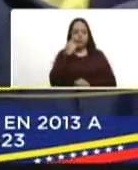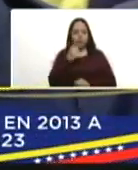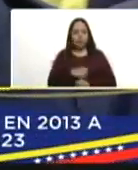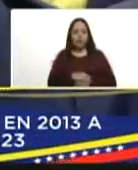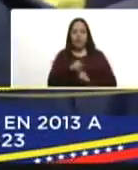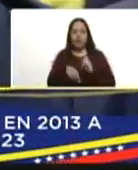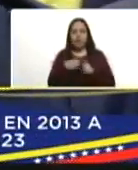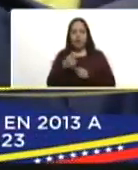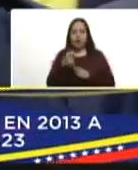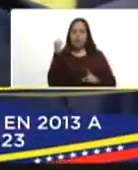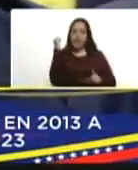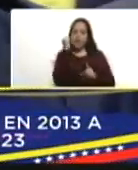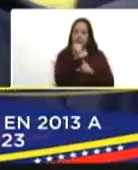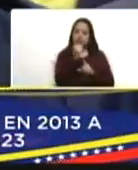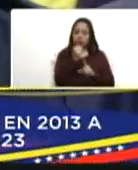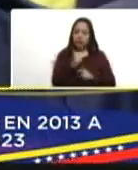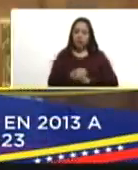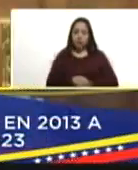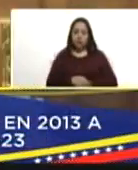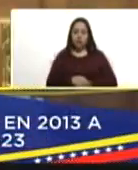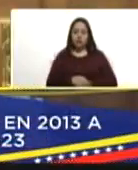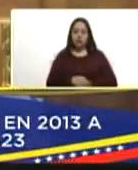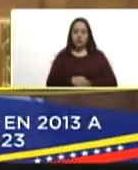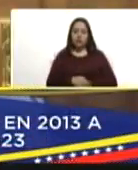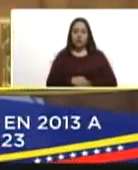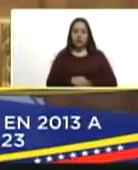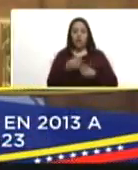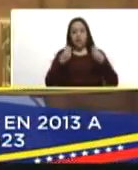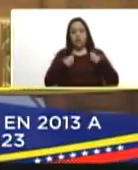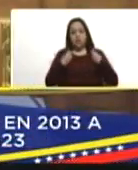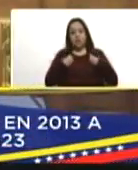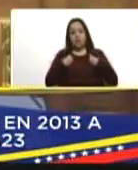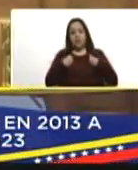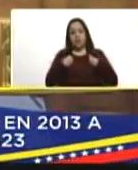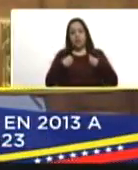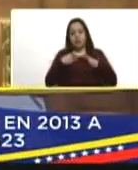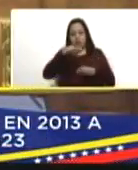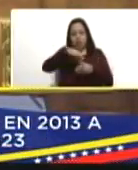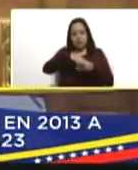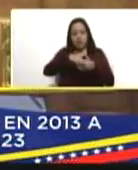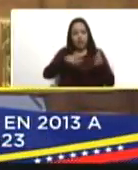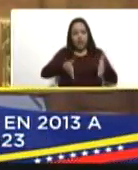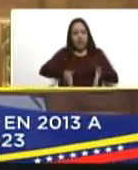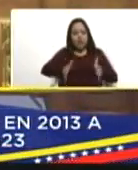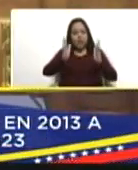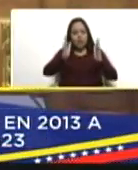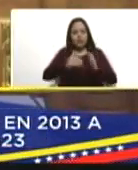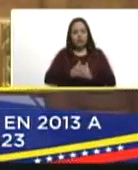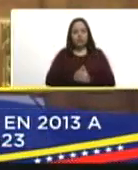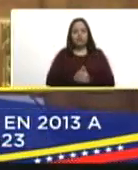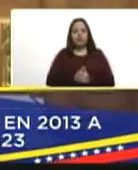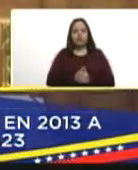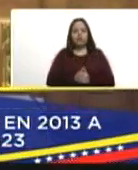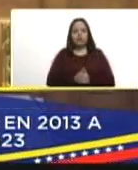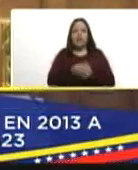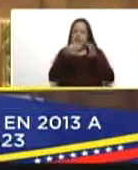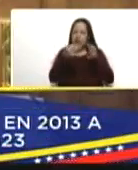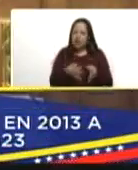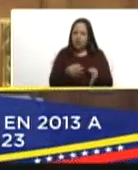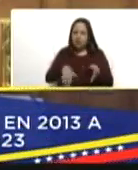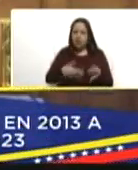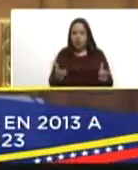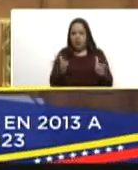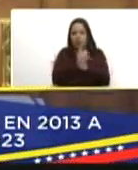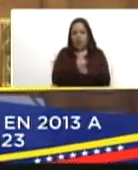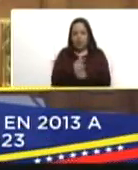mataron y su martirio sembró el camino para que más temprano llegara quien